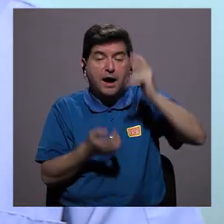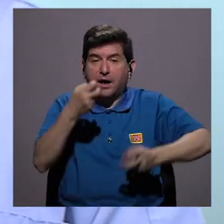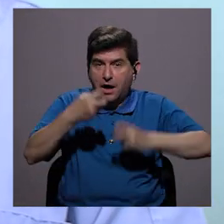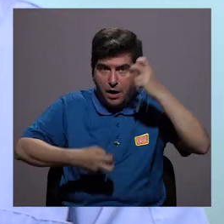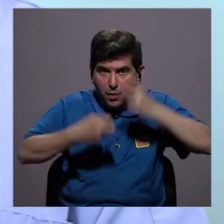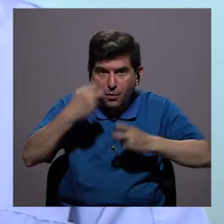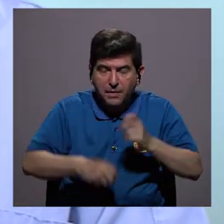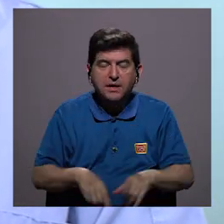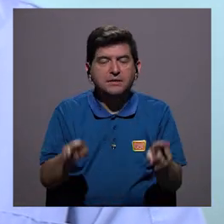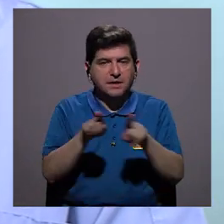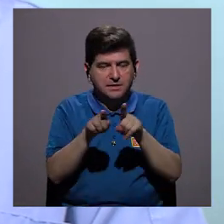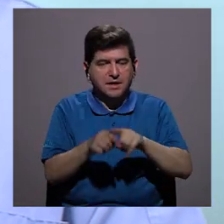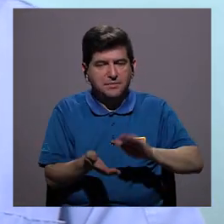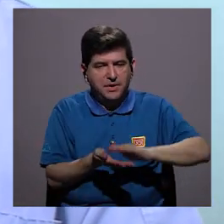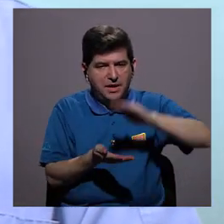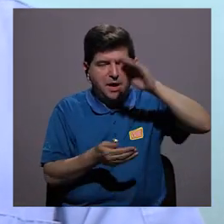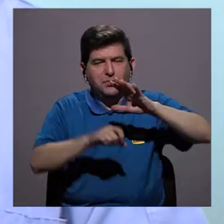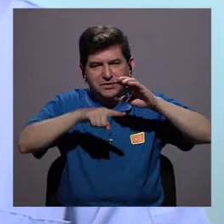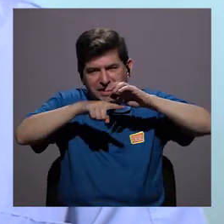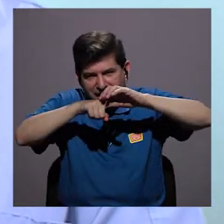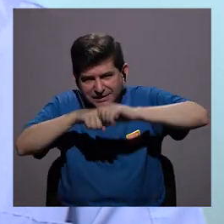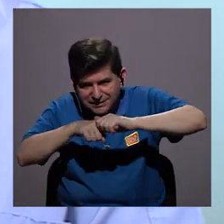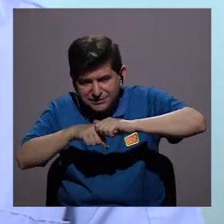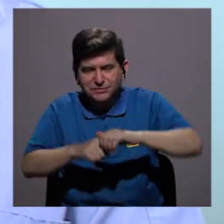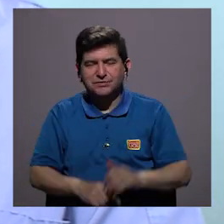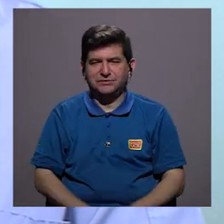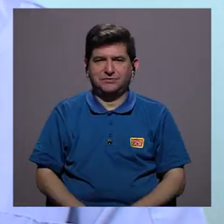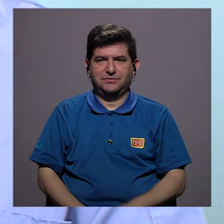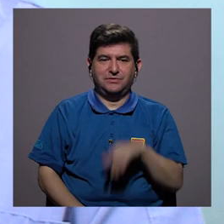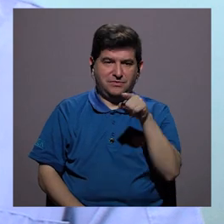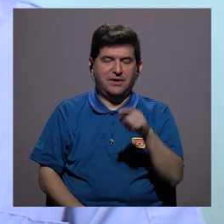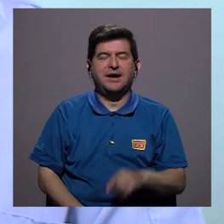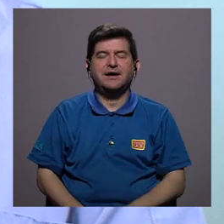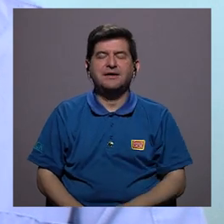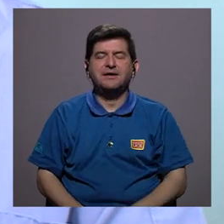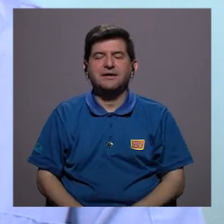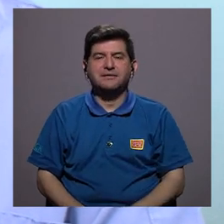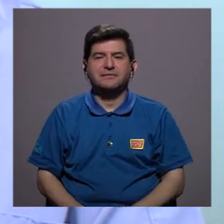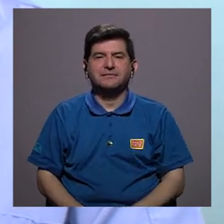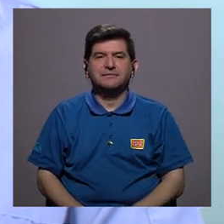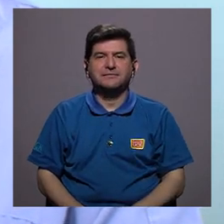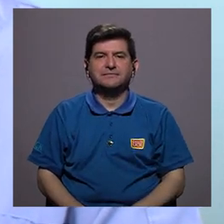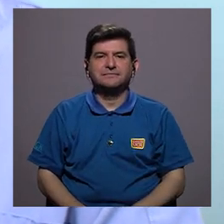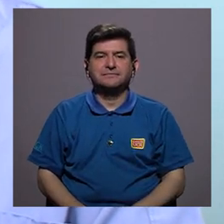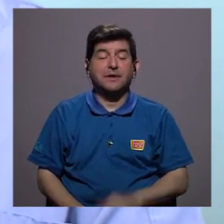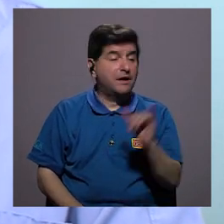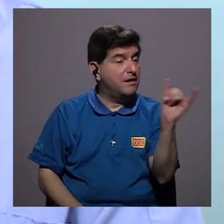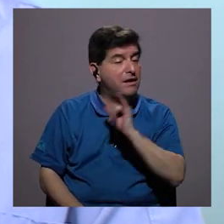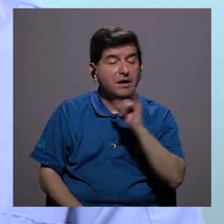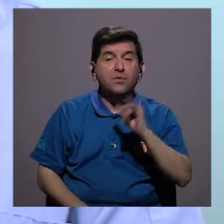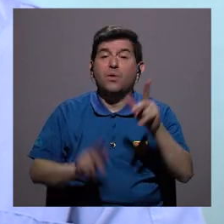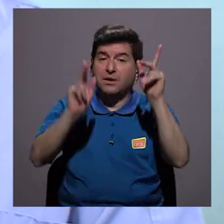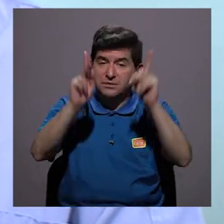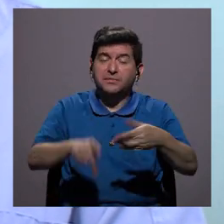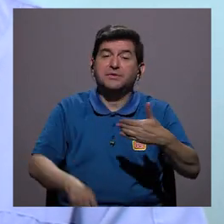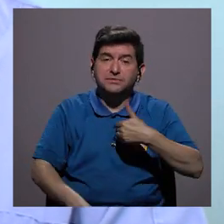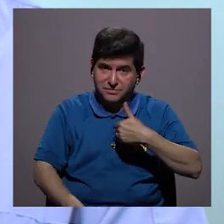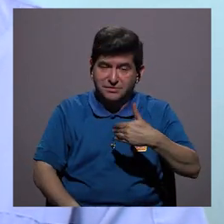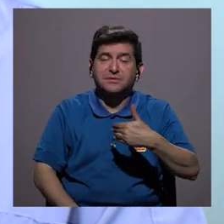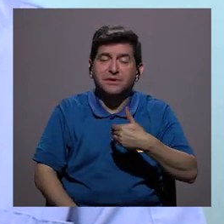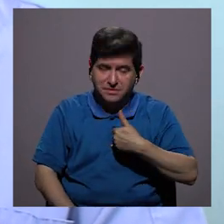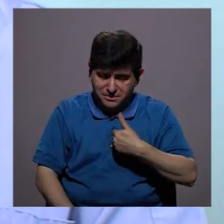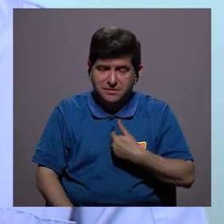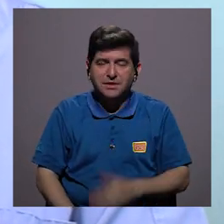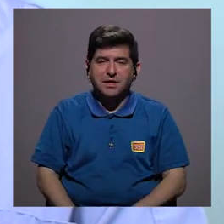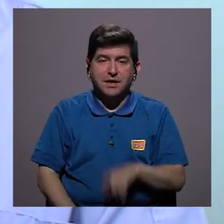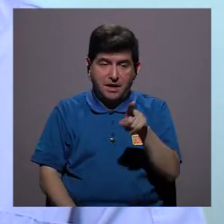problema, hay que ir aumentando también la compresión externa o circunferencial de las medias. Igual que son personas que tienen que